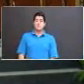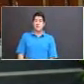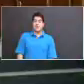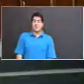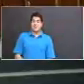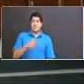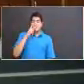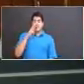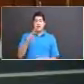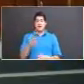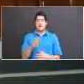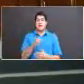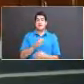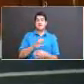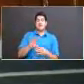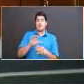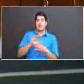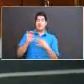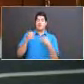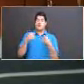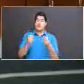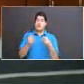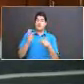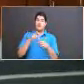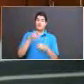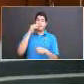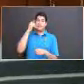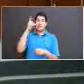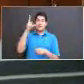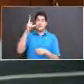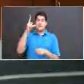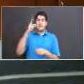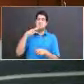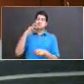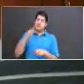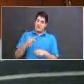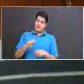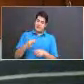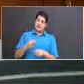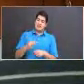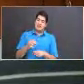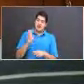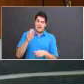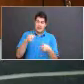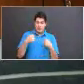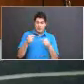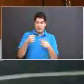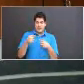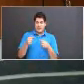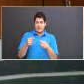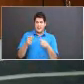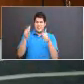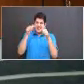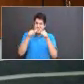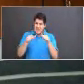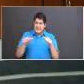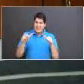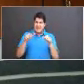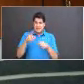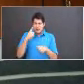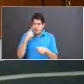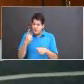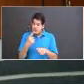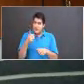Mire, las cosas que se hacen en el Señor, de veras las debemos hacer, pues escudriñando nuestro interior.